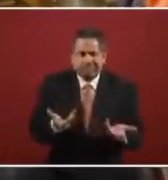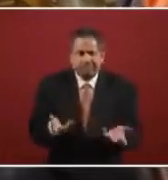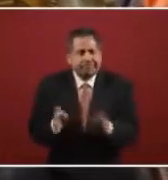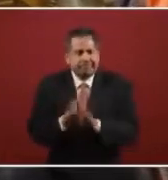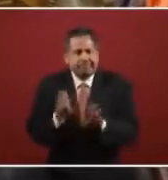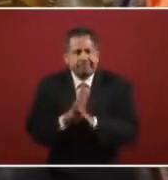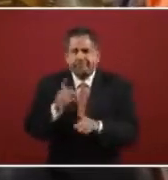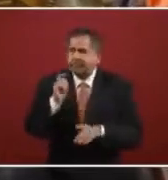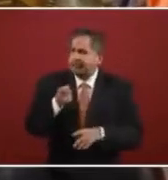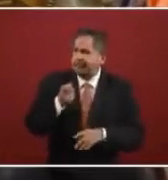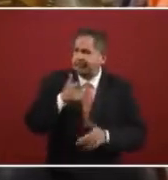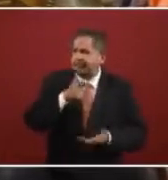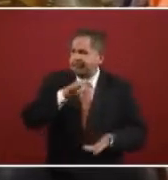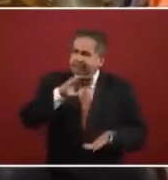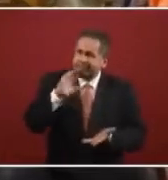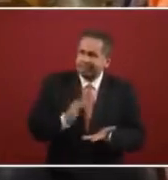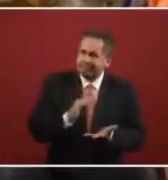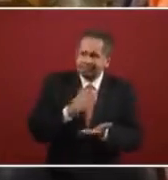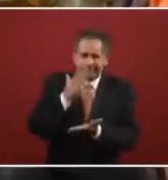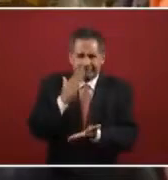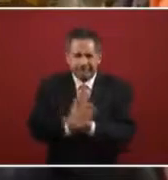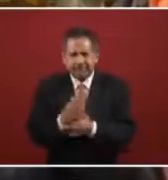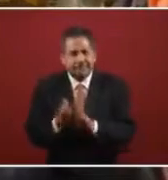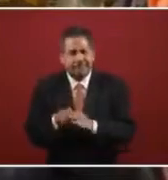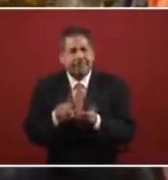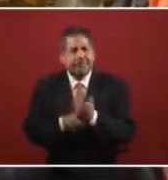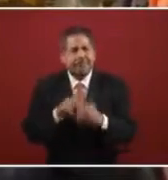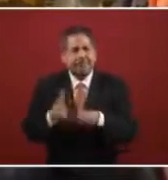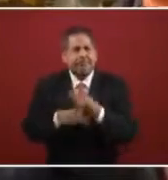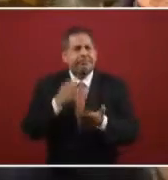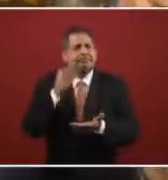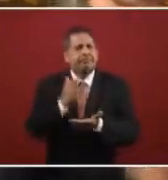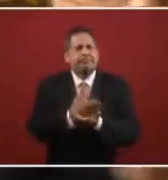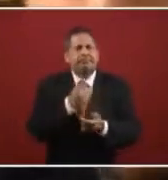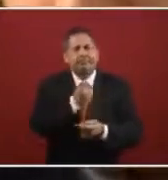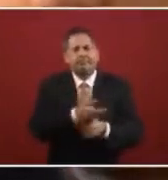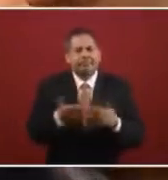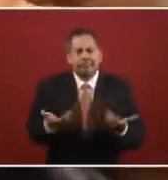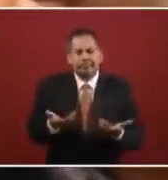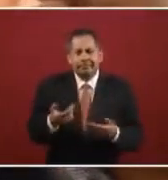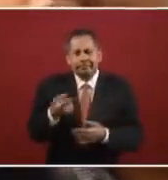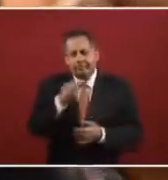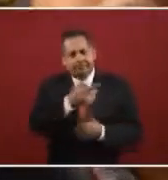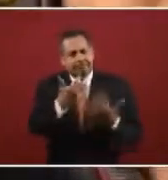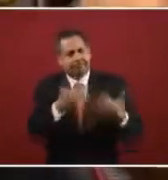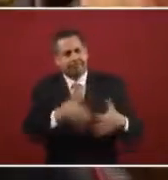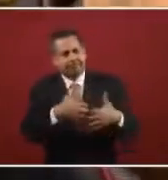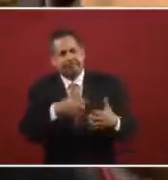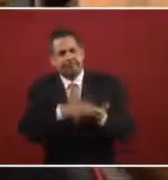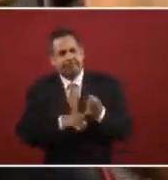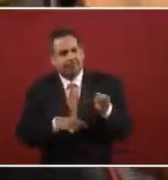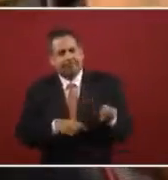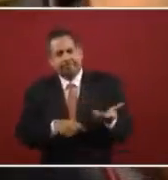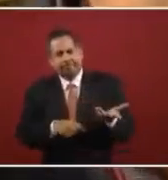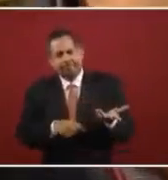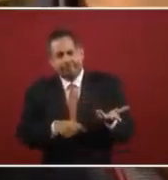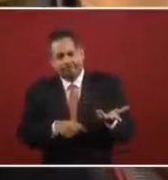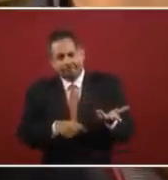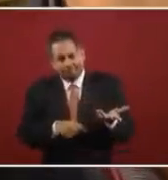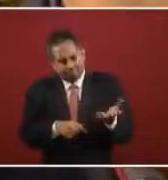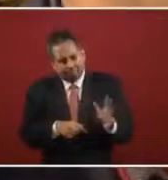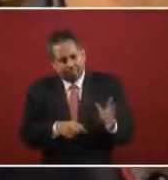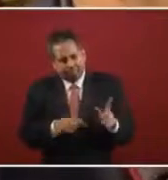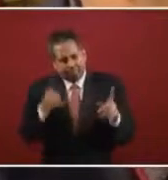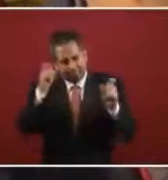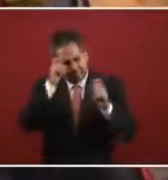se puede How can esto we paralizar? ¿Cómo se le paralyze? puede parar el How can we alto stop a these esa empresa? companies Está that are